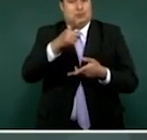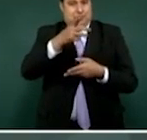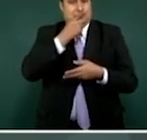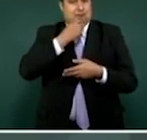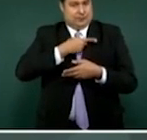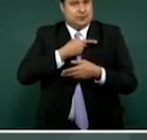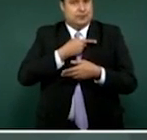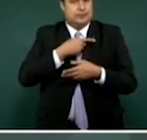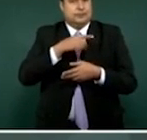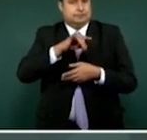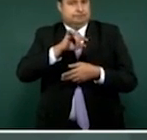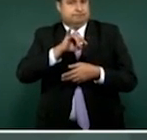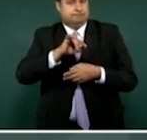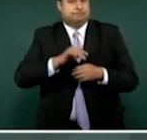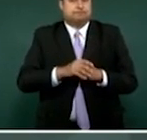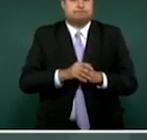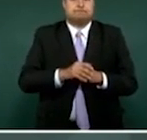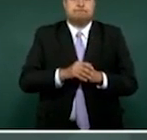menciona,